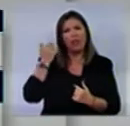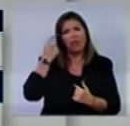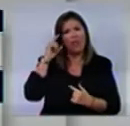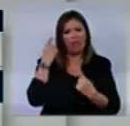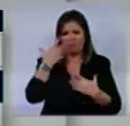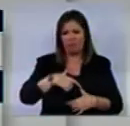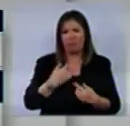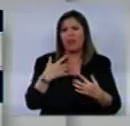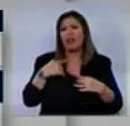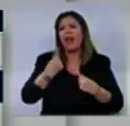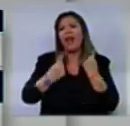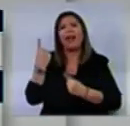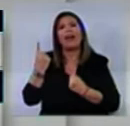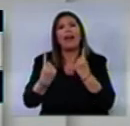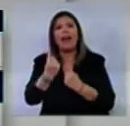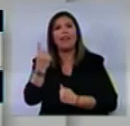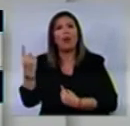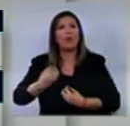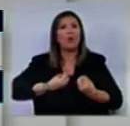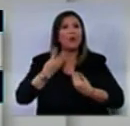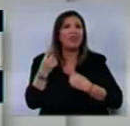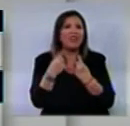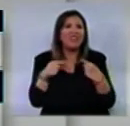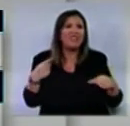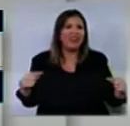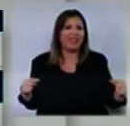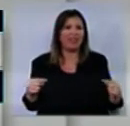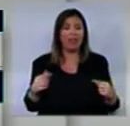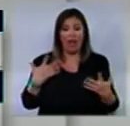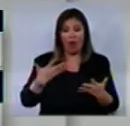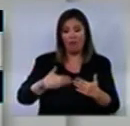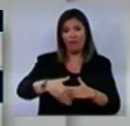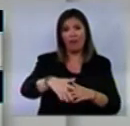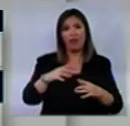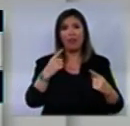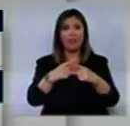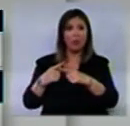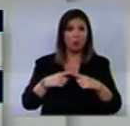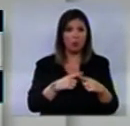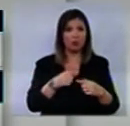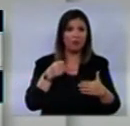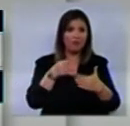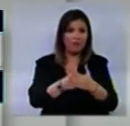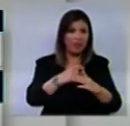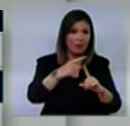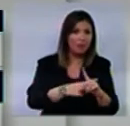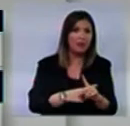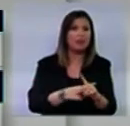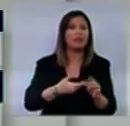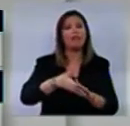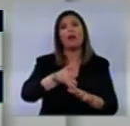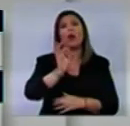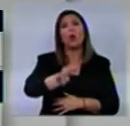se expresan de forma diferente tenemos una discusión sobre fines de este mes para pensar nuestro camino hacia la elección de octubre